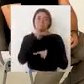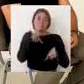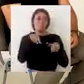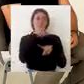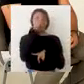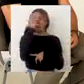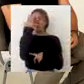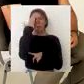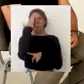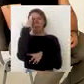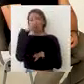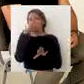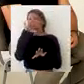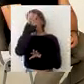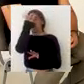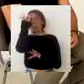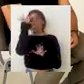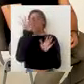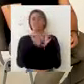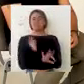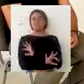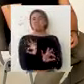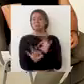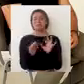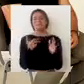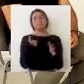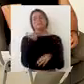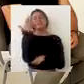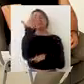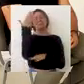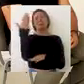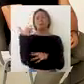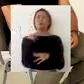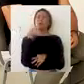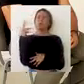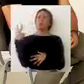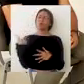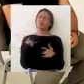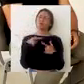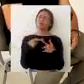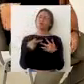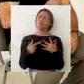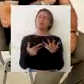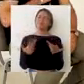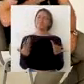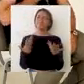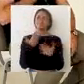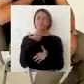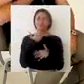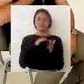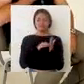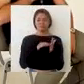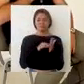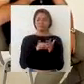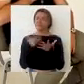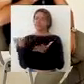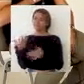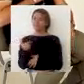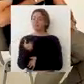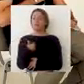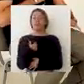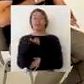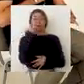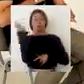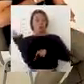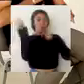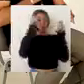Stranger Things, ¿en qué otras películas se podía ver los juegos de rol? Bueno, hay juegos de todos los